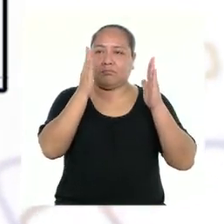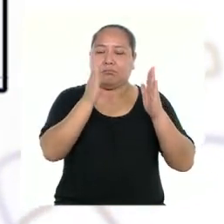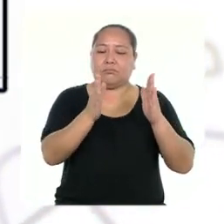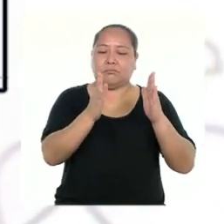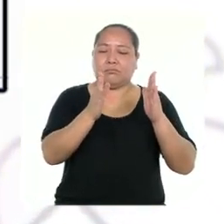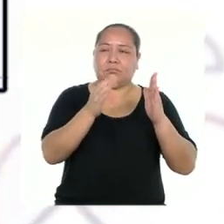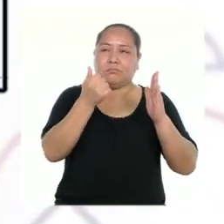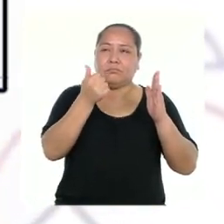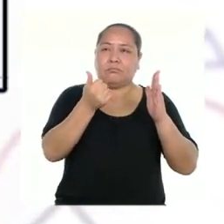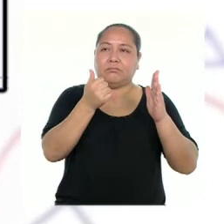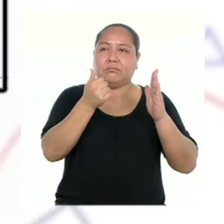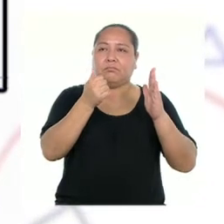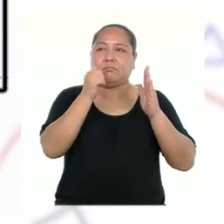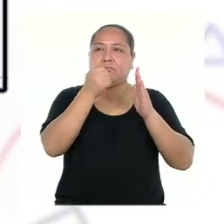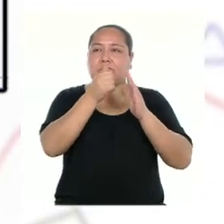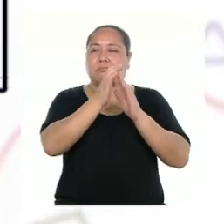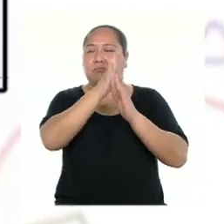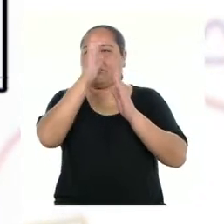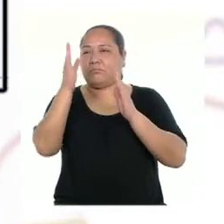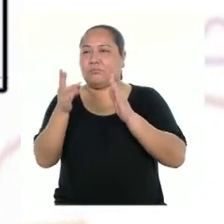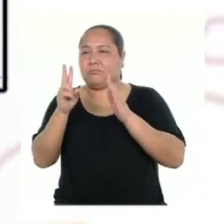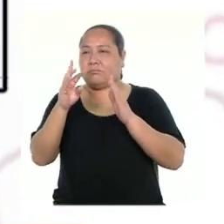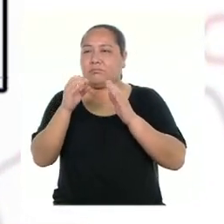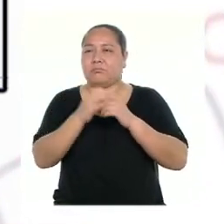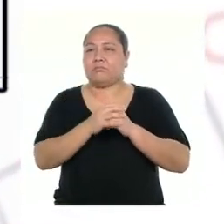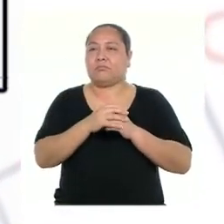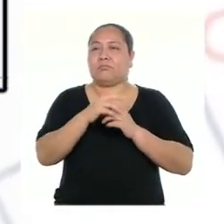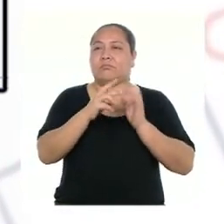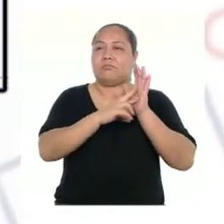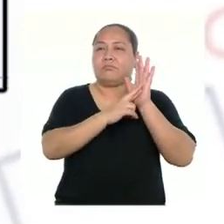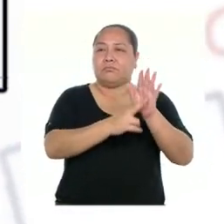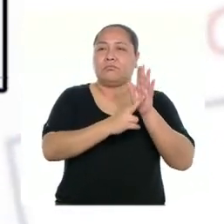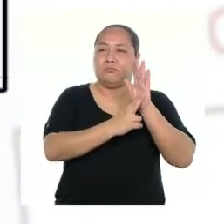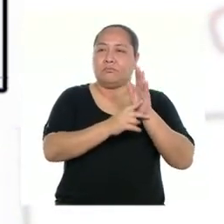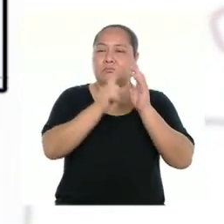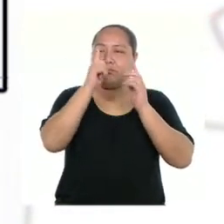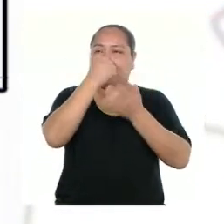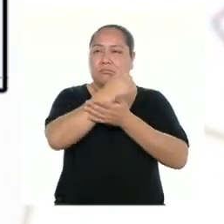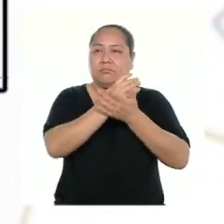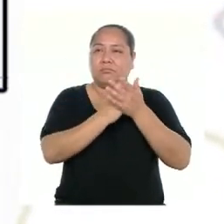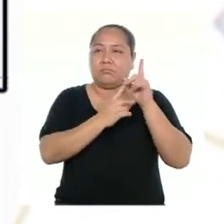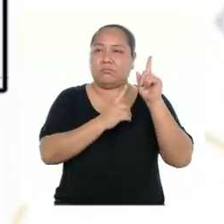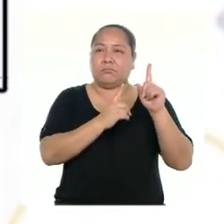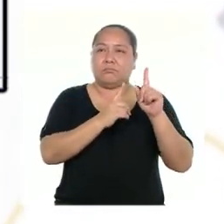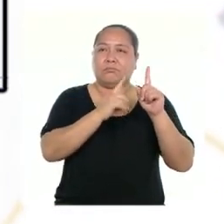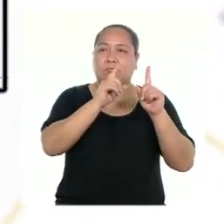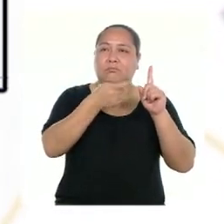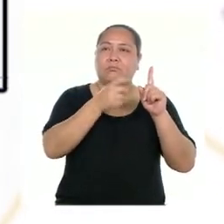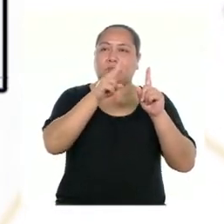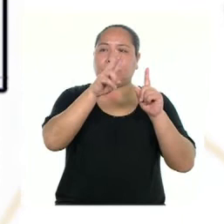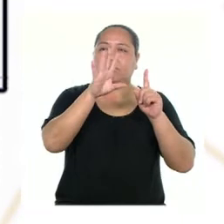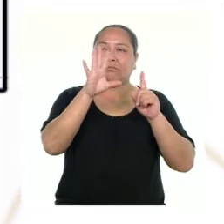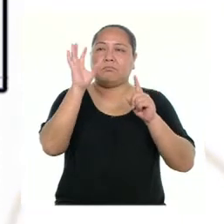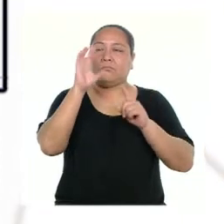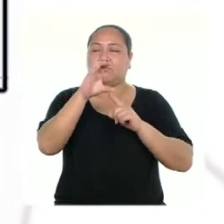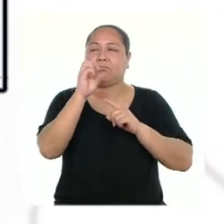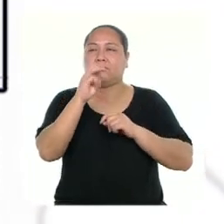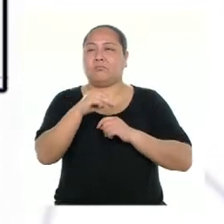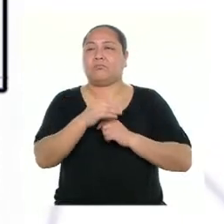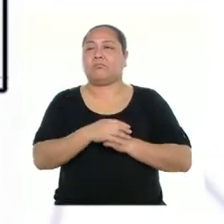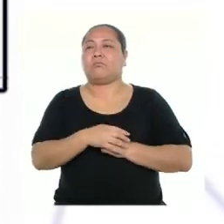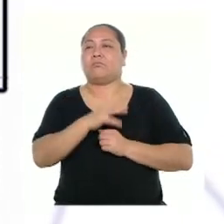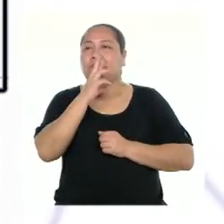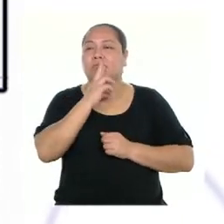10 a 20 kilómetros está representado en el mapa por un segmento que mide 1,25 centímetros,